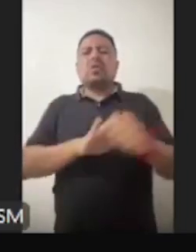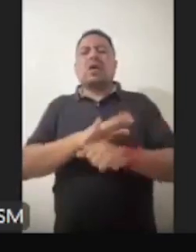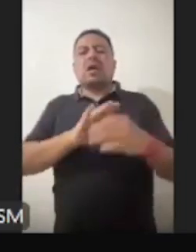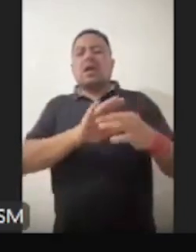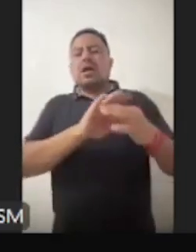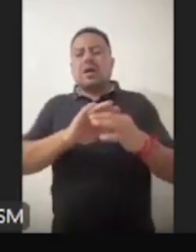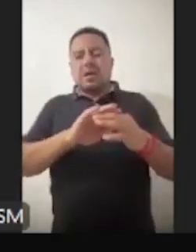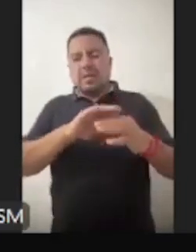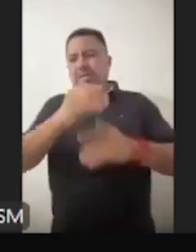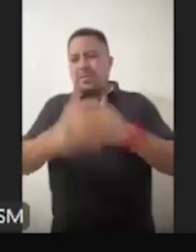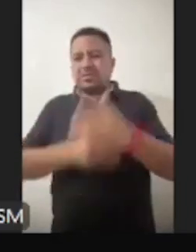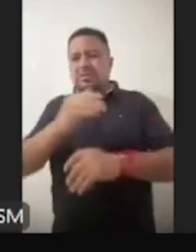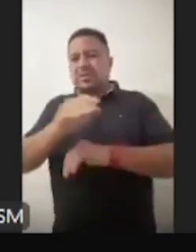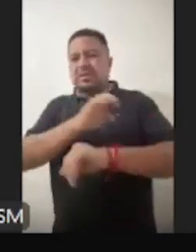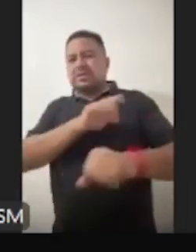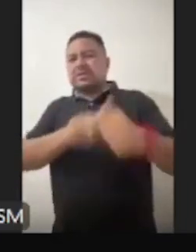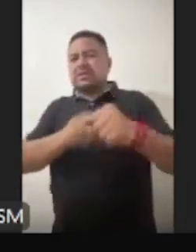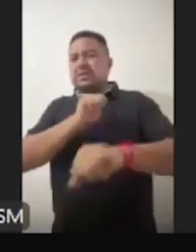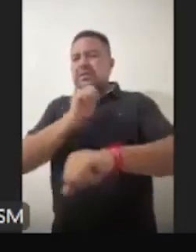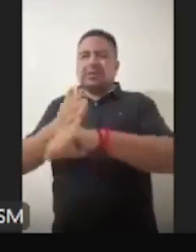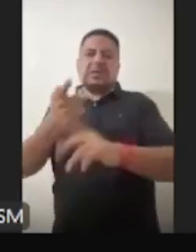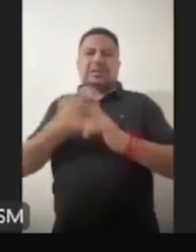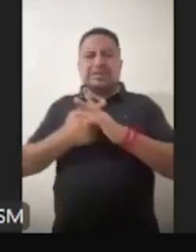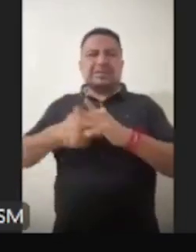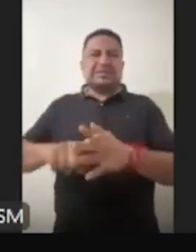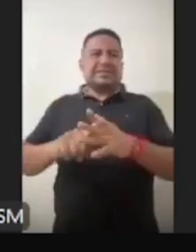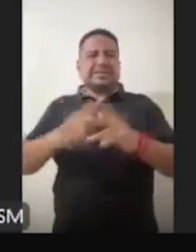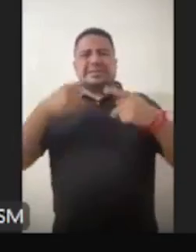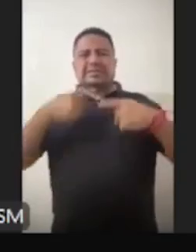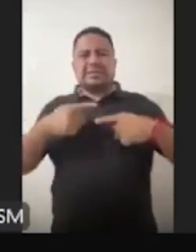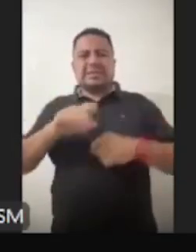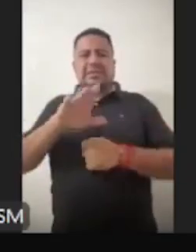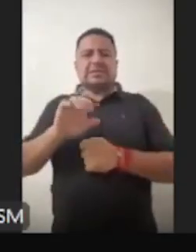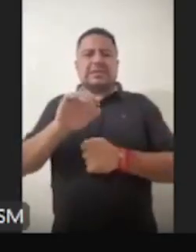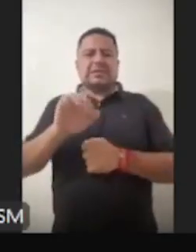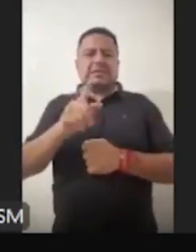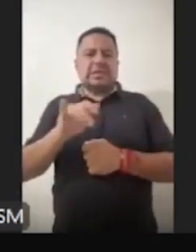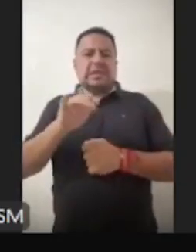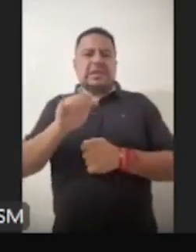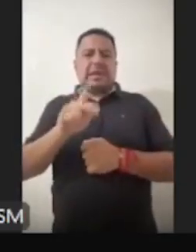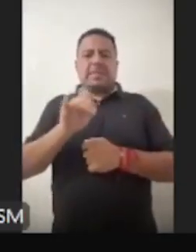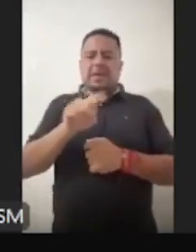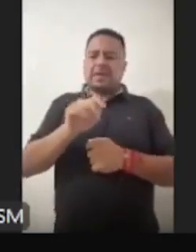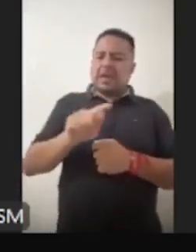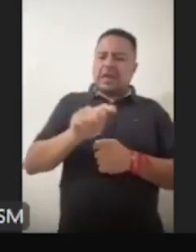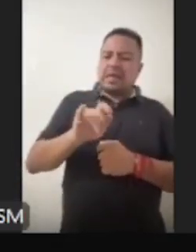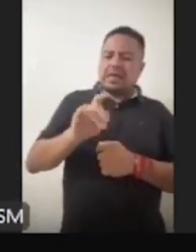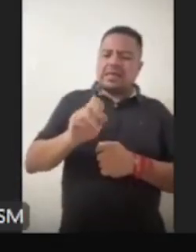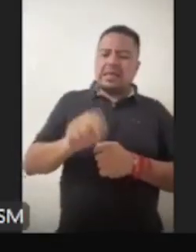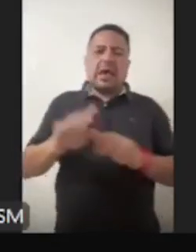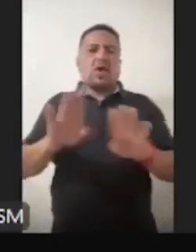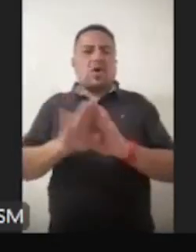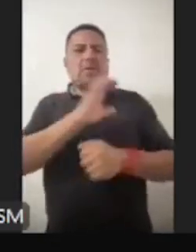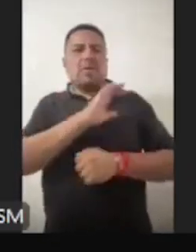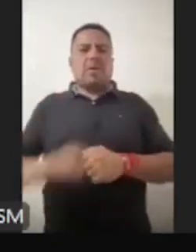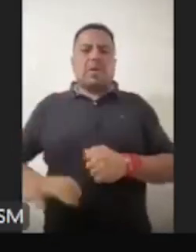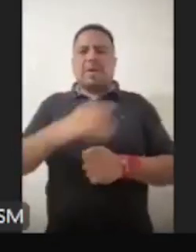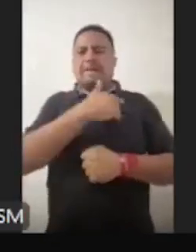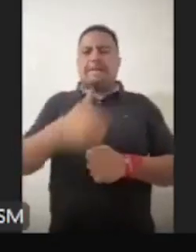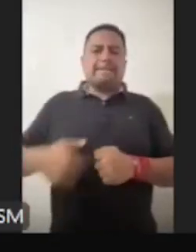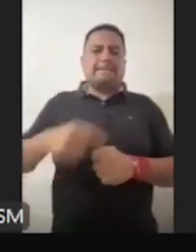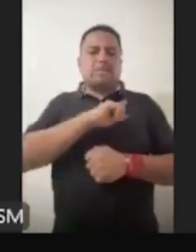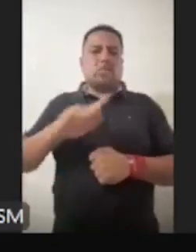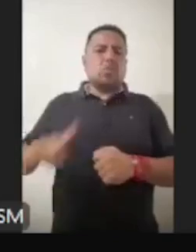procedimiento especial sancionador iniciado por la queja presentada por Cecilia Correa Petatán, en calidad de candidata a la presidencia municipal de Coyuca